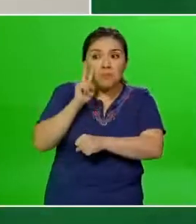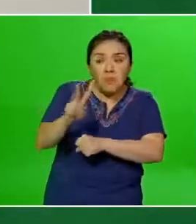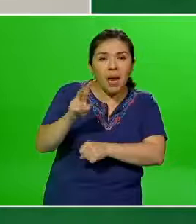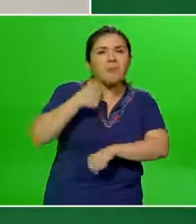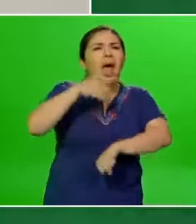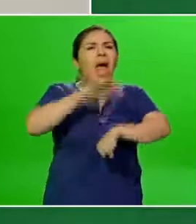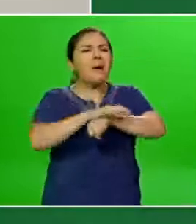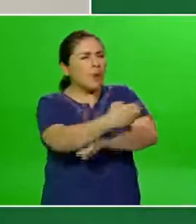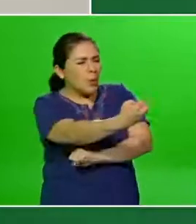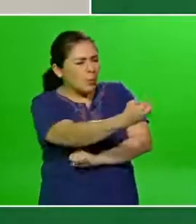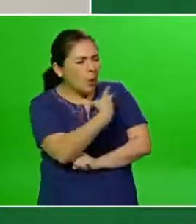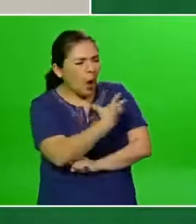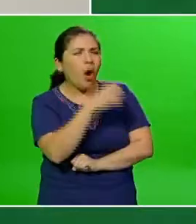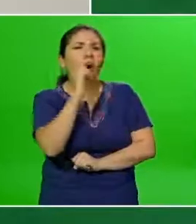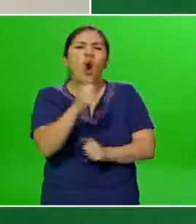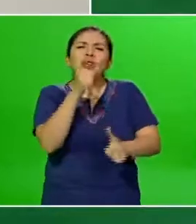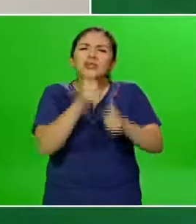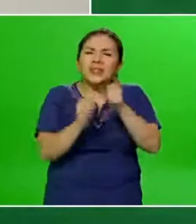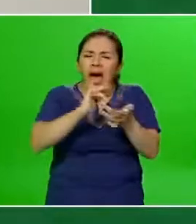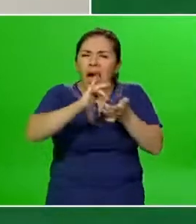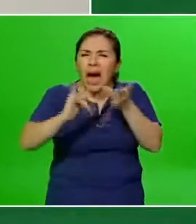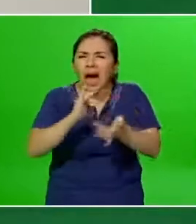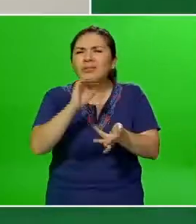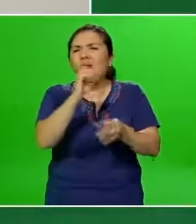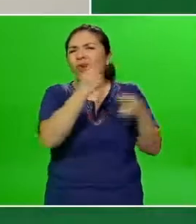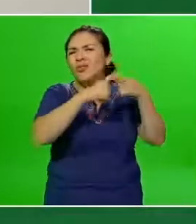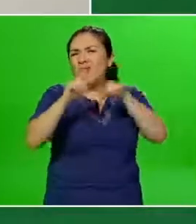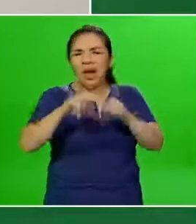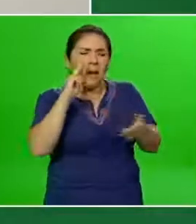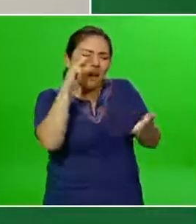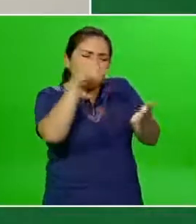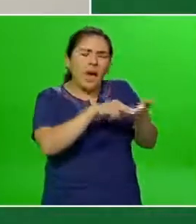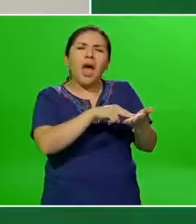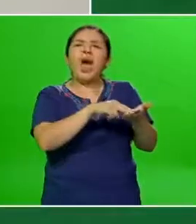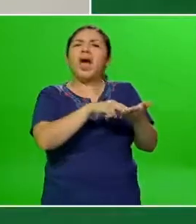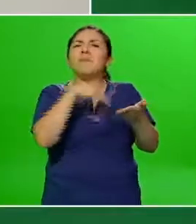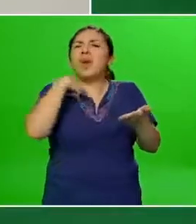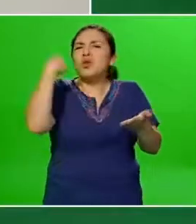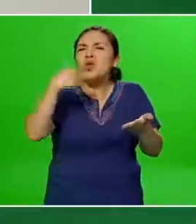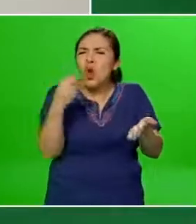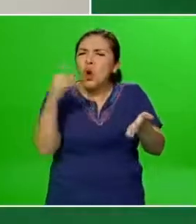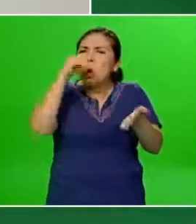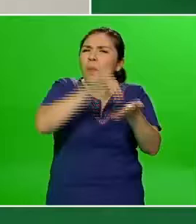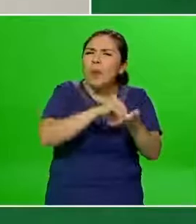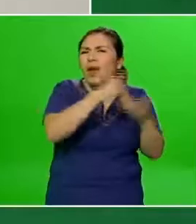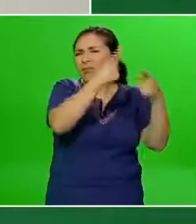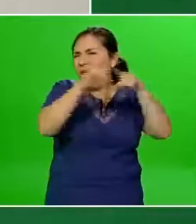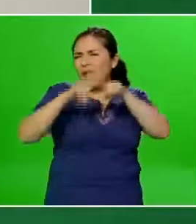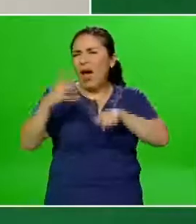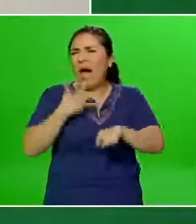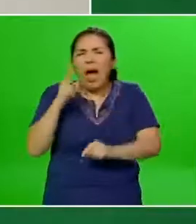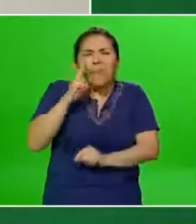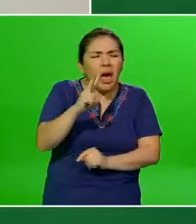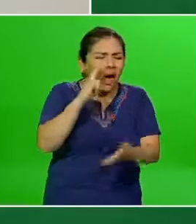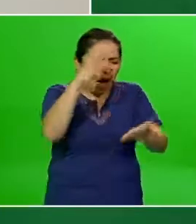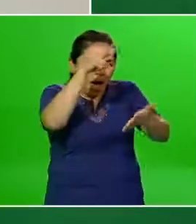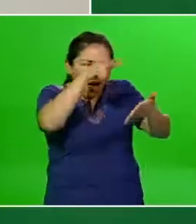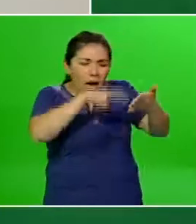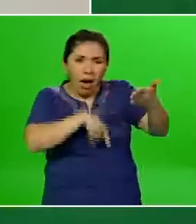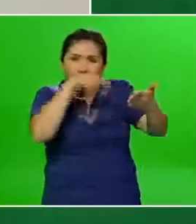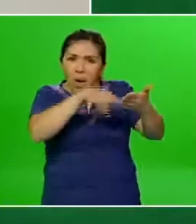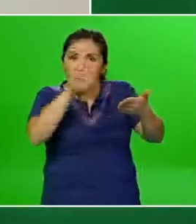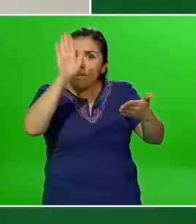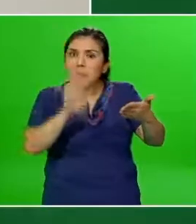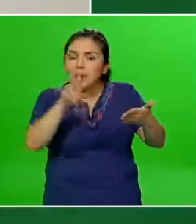el amigo vía la red social o donde lo etiquetó o donde está circulando en medios y que